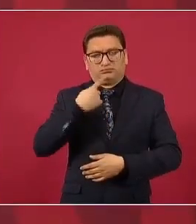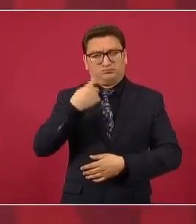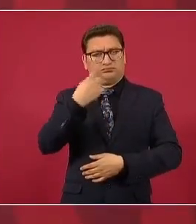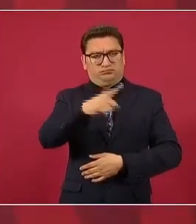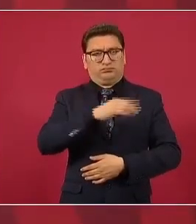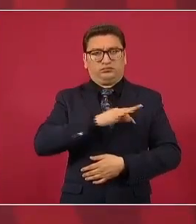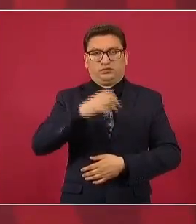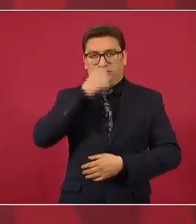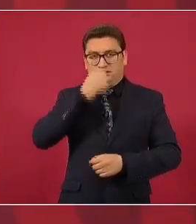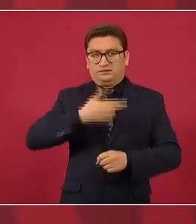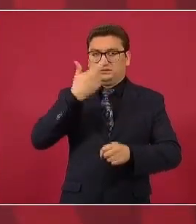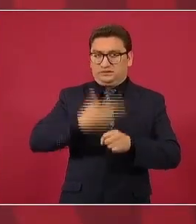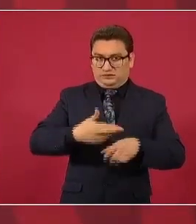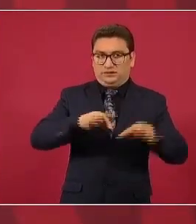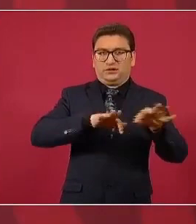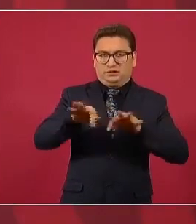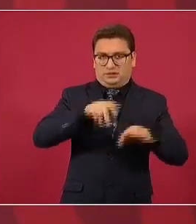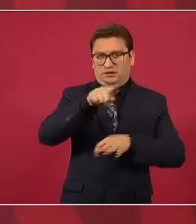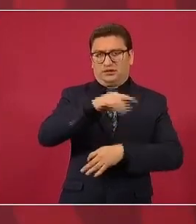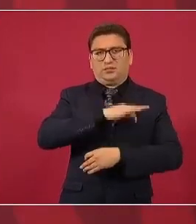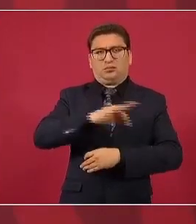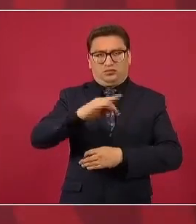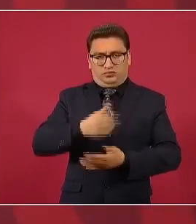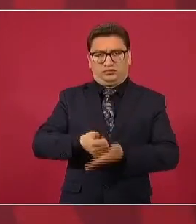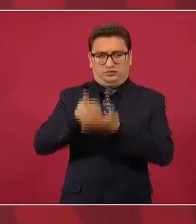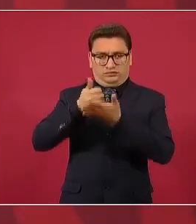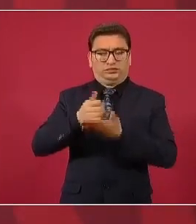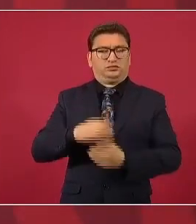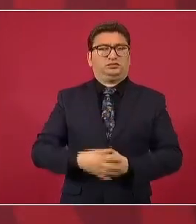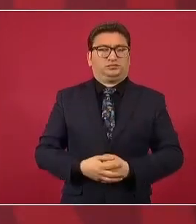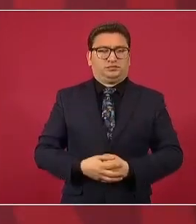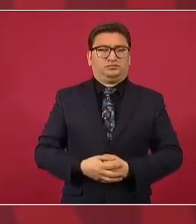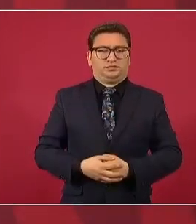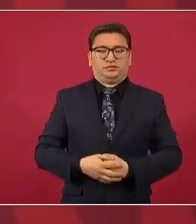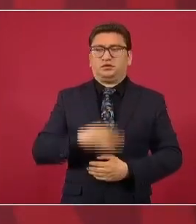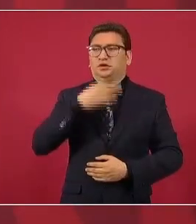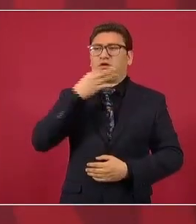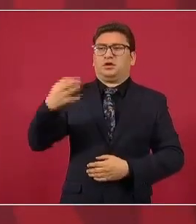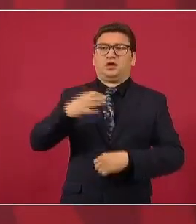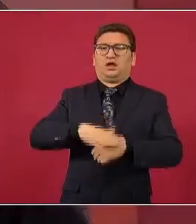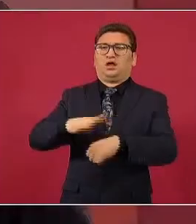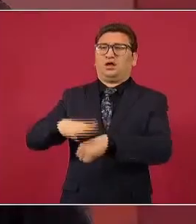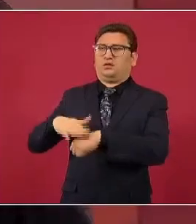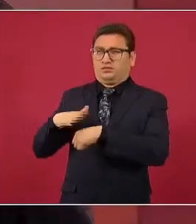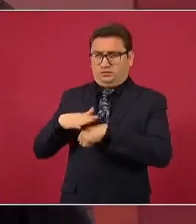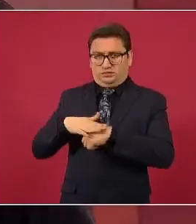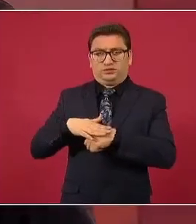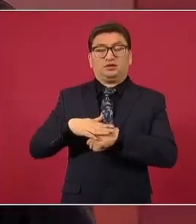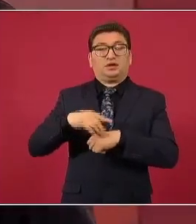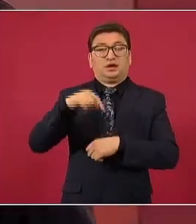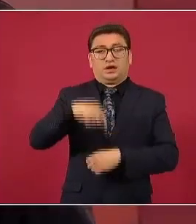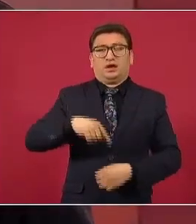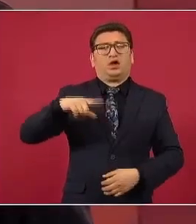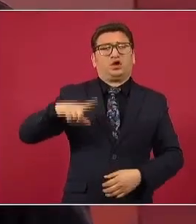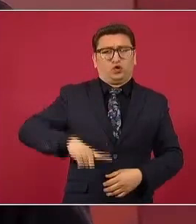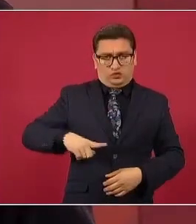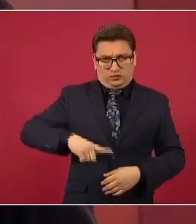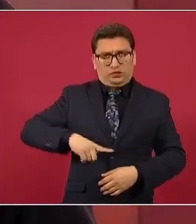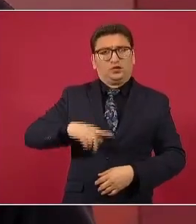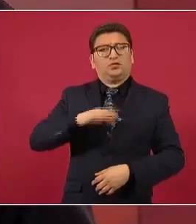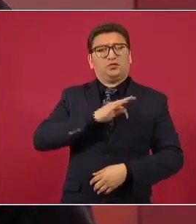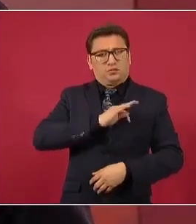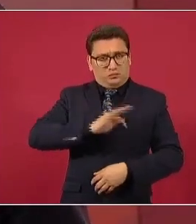Secretaría del Trabajo tiene que participar y decirles a todos que cuenten con nosotros